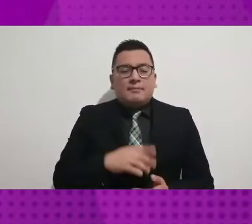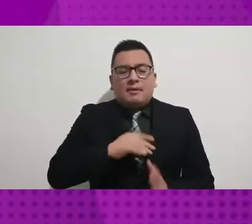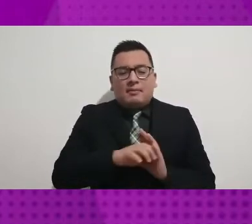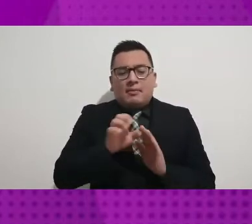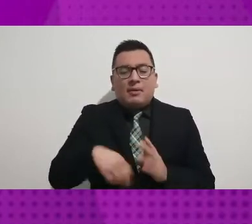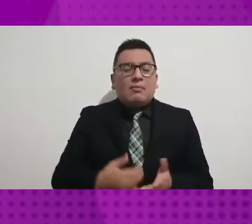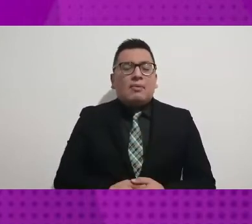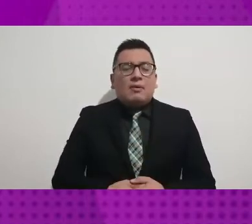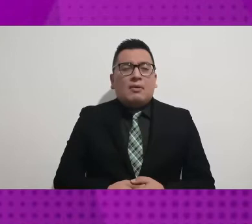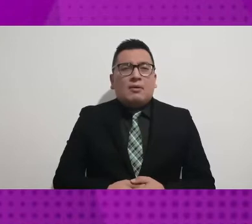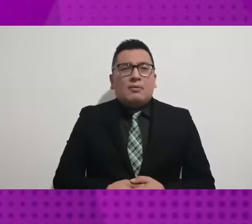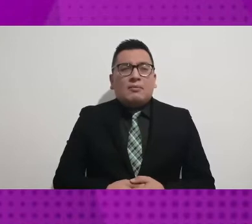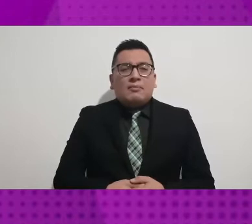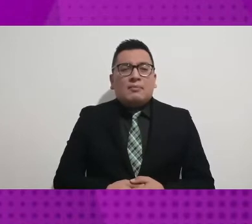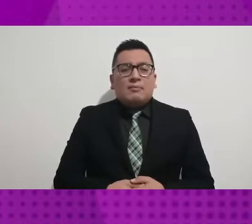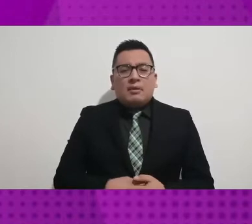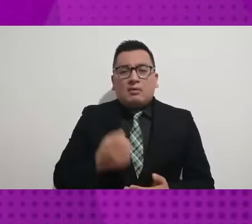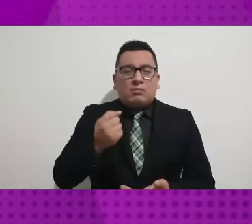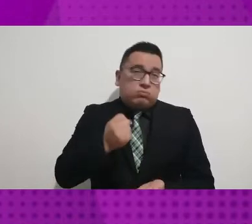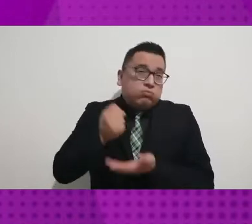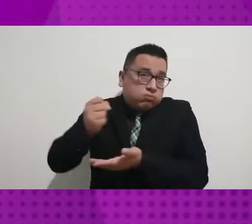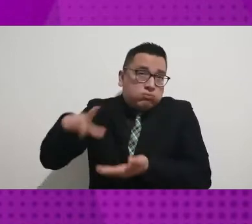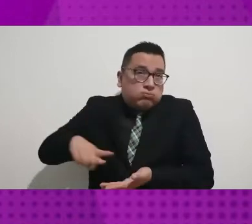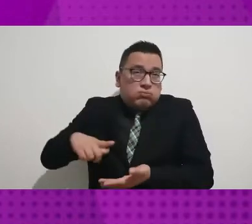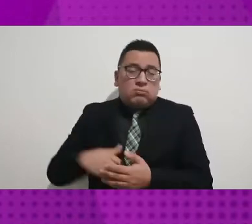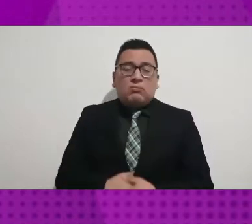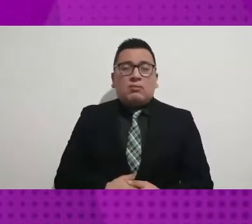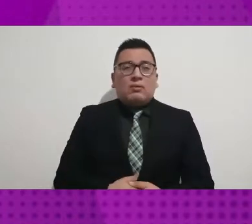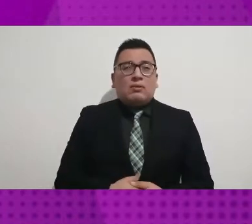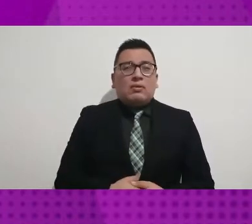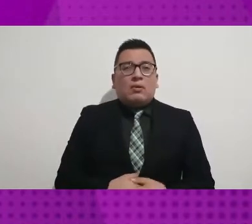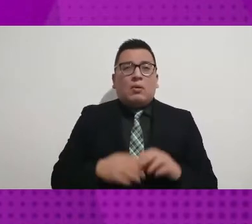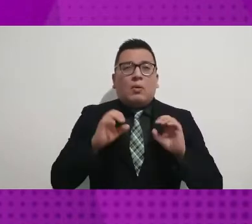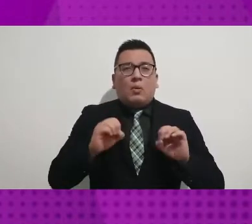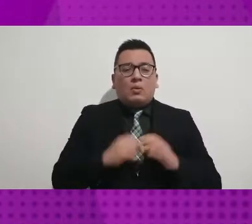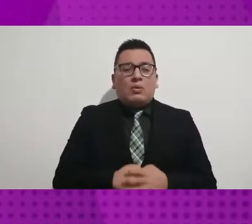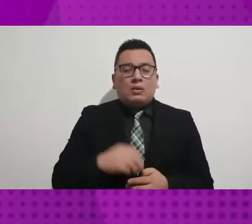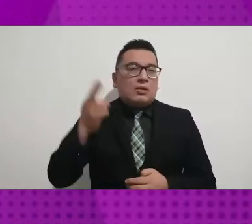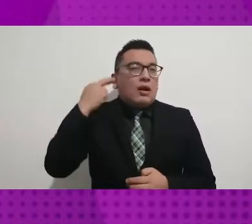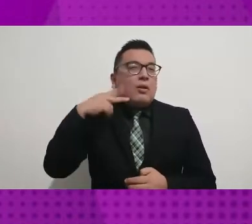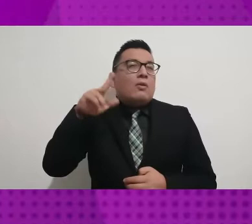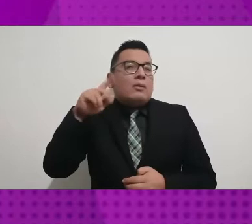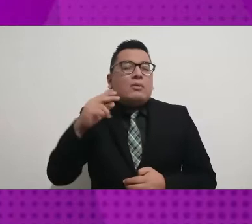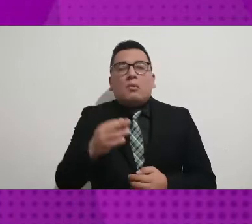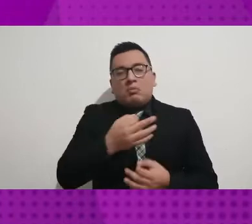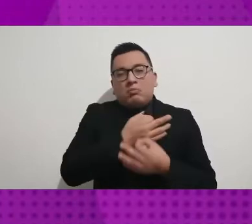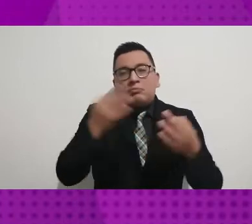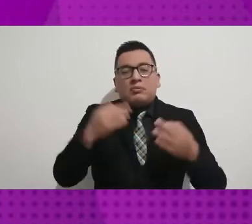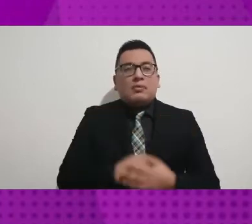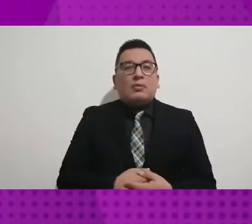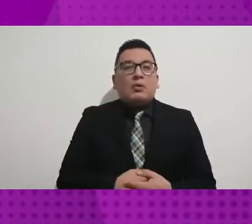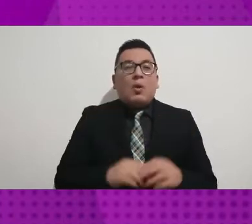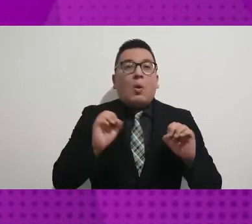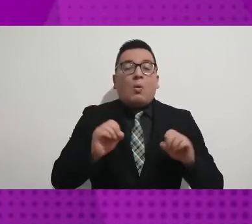por aspectos como el acceso a el financiamiento público, el acceso a radio y televisión,